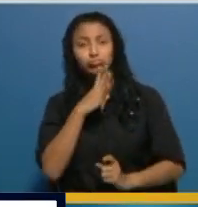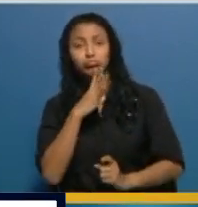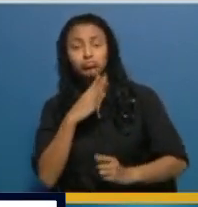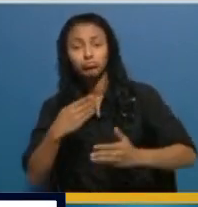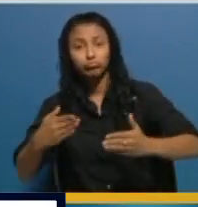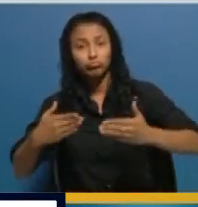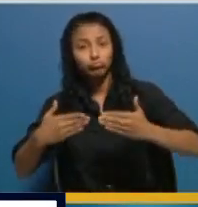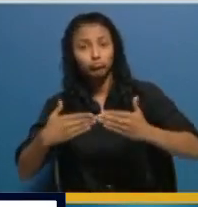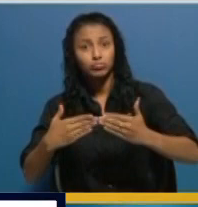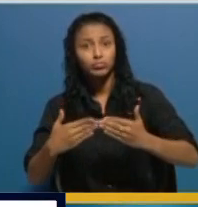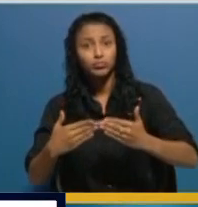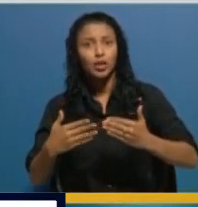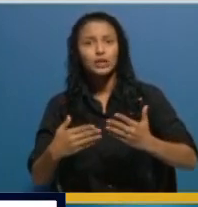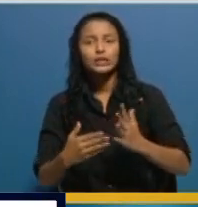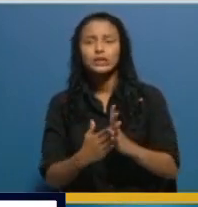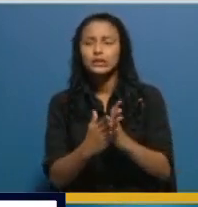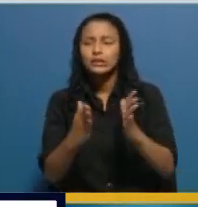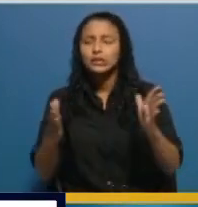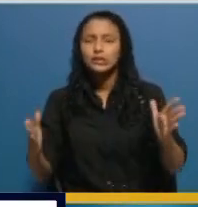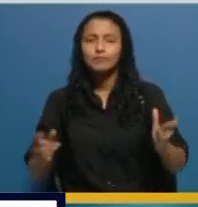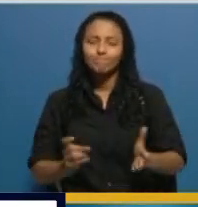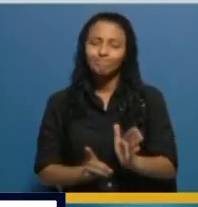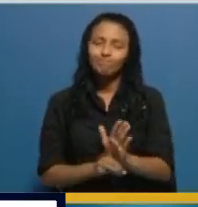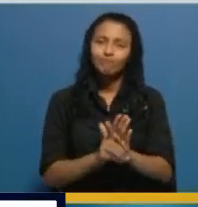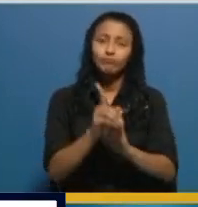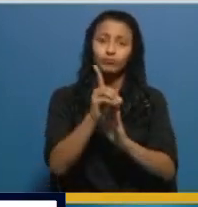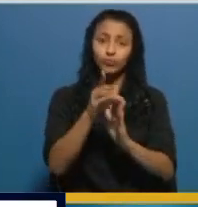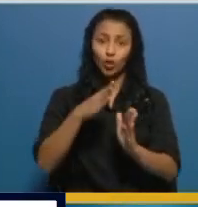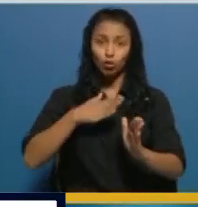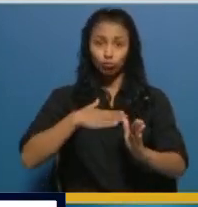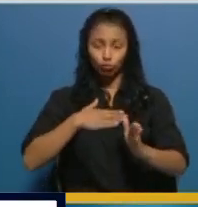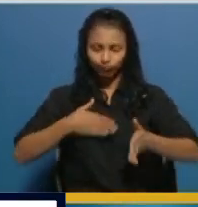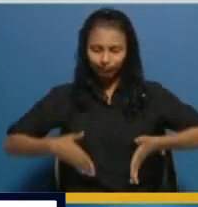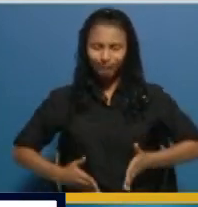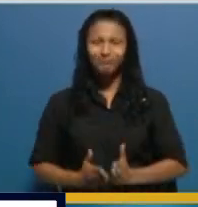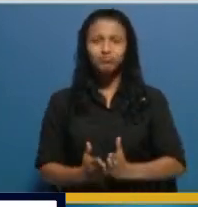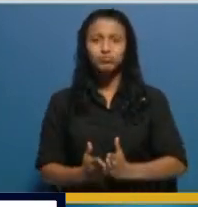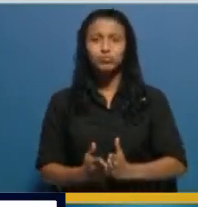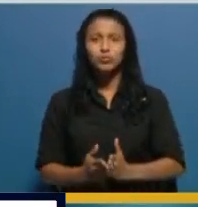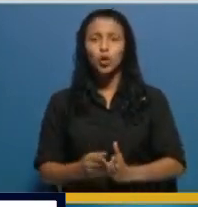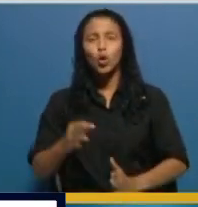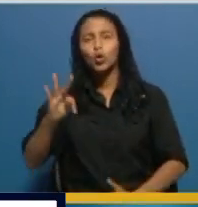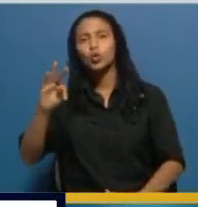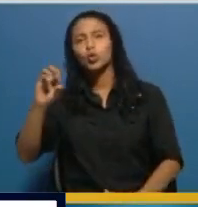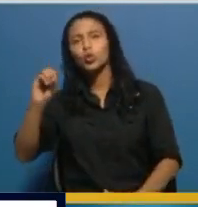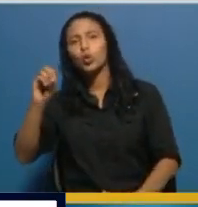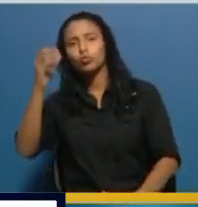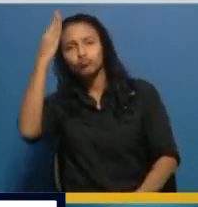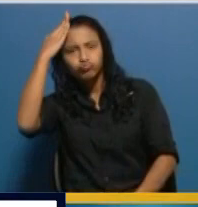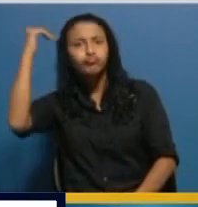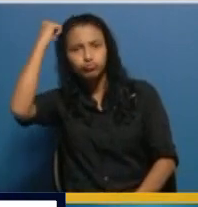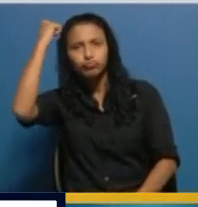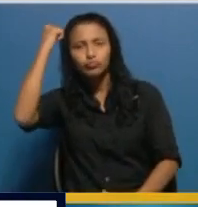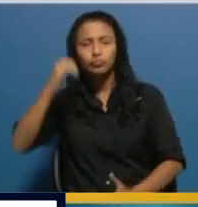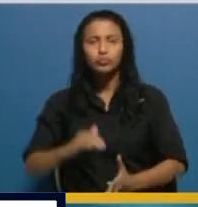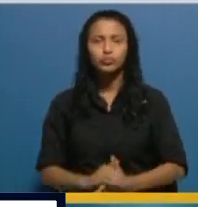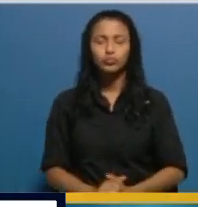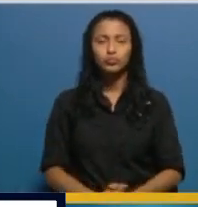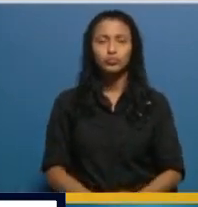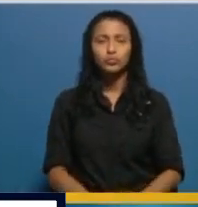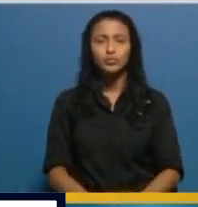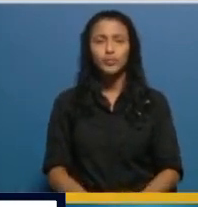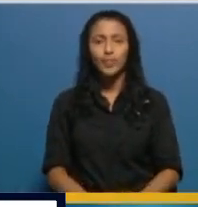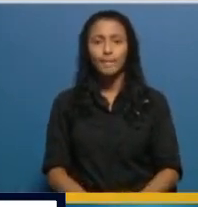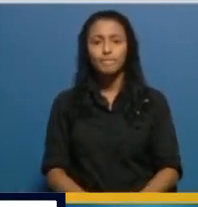mejores posibilidades de desarrollo soy hijo del torrijismo pertenezco al relevo generacional al que nos llamó